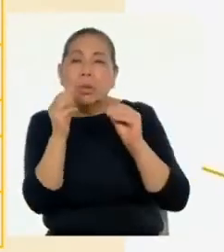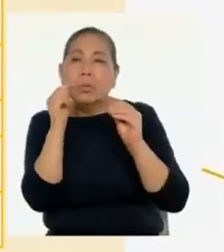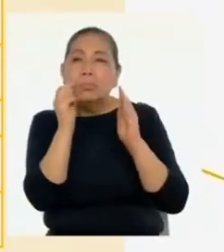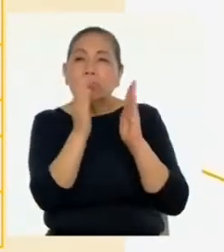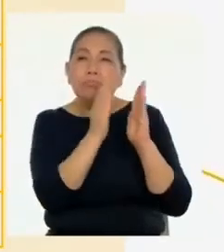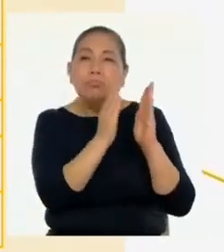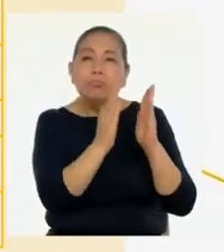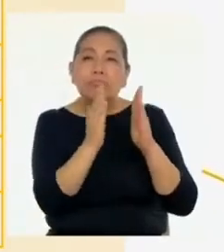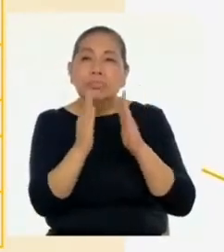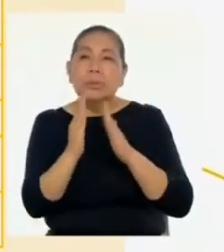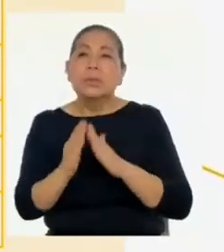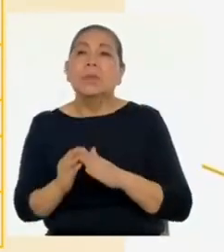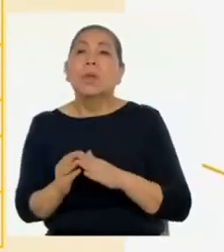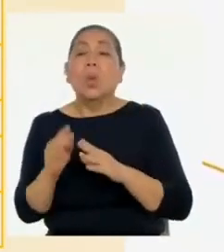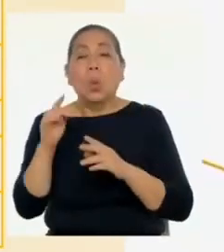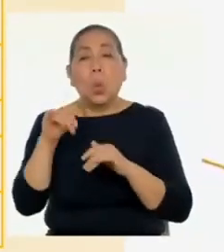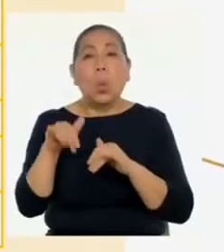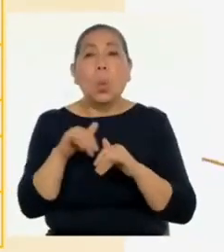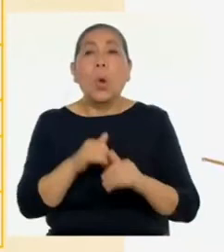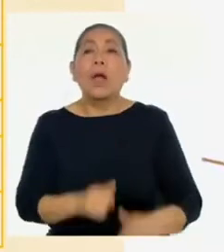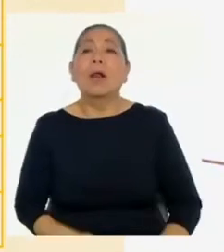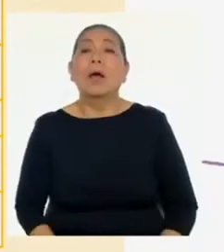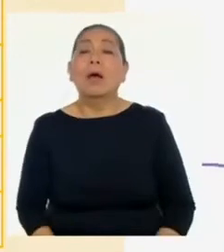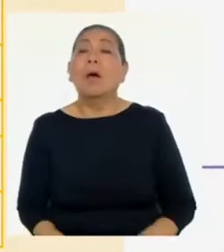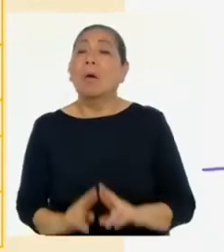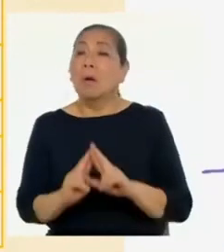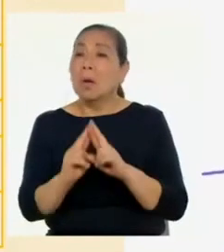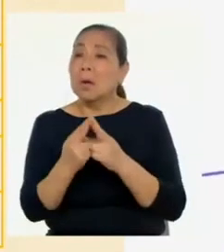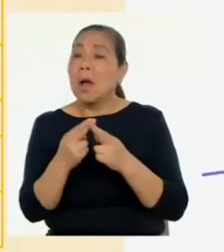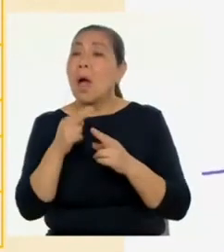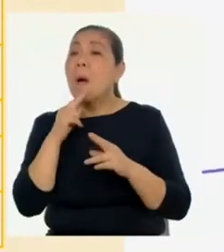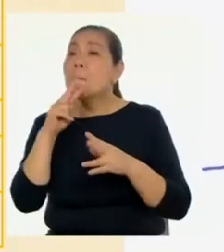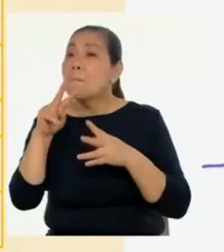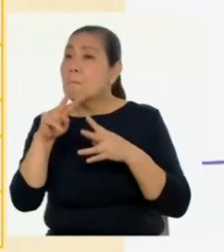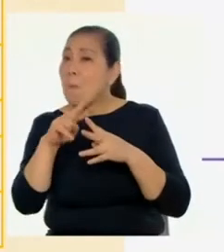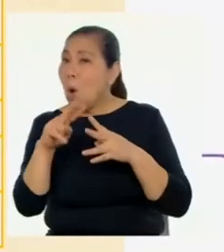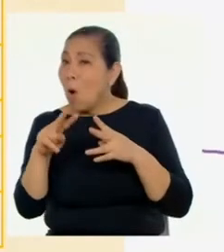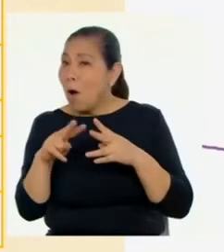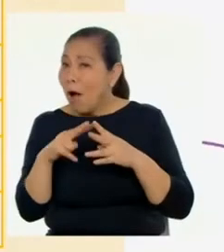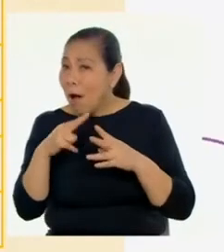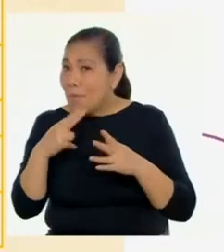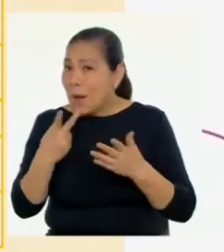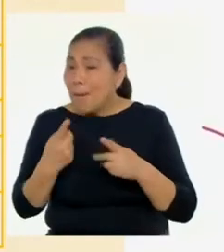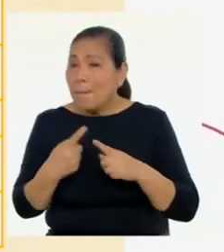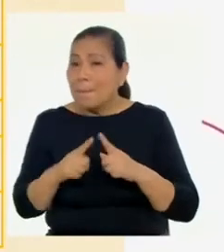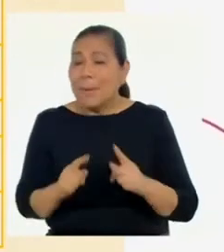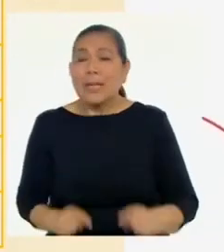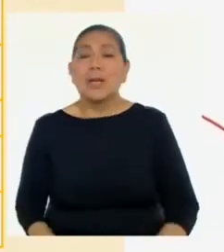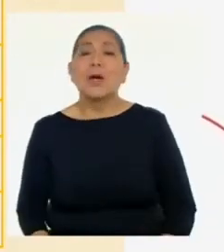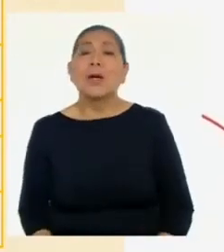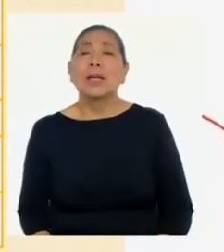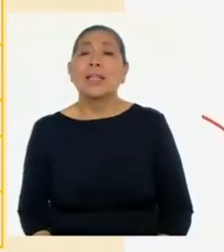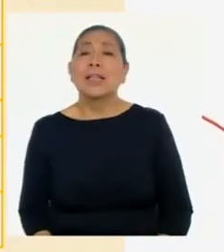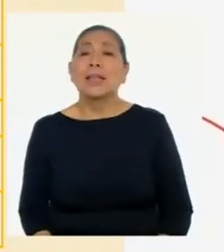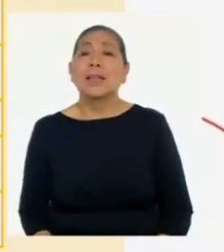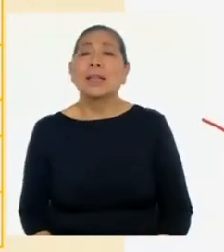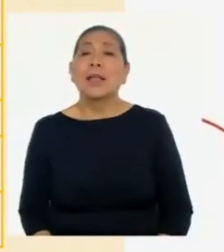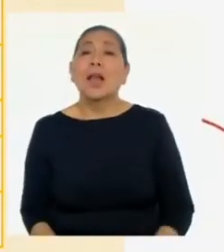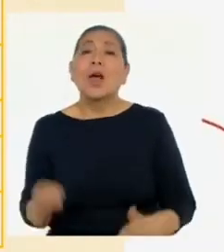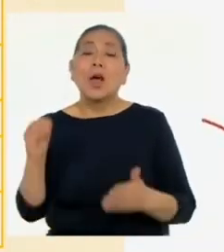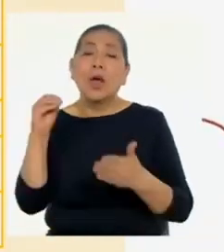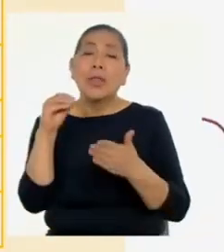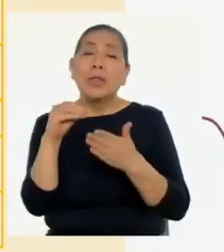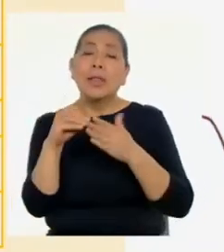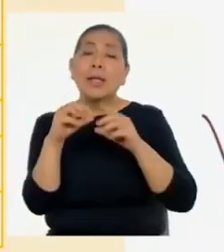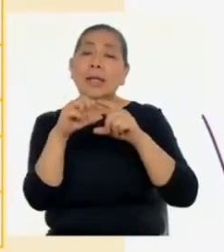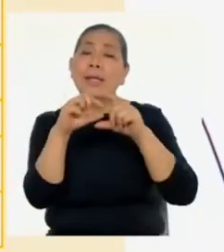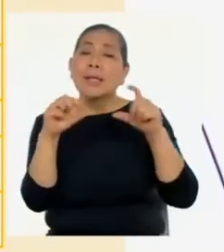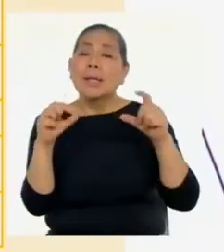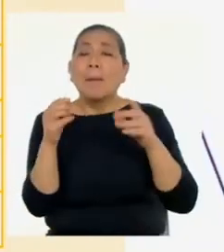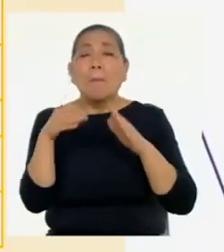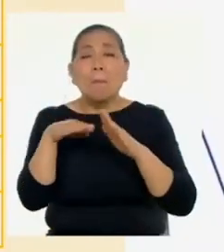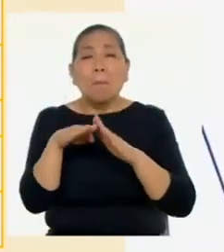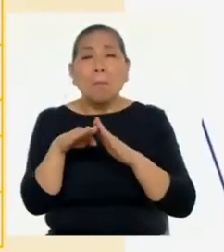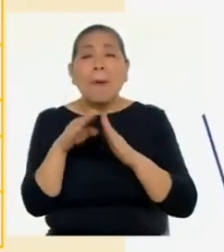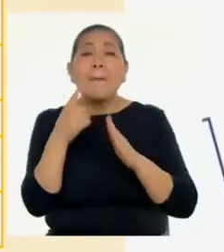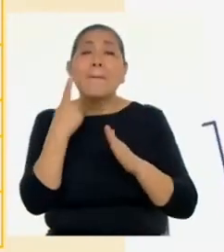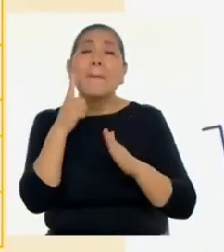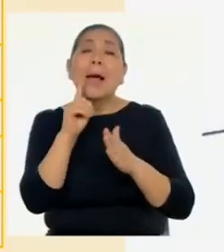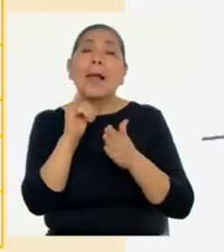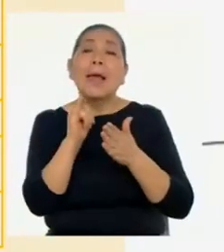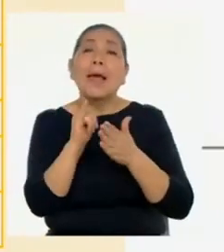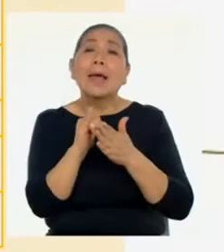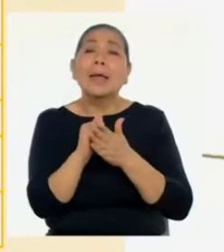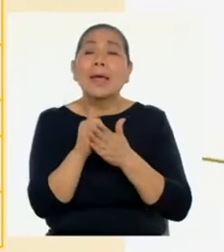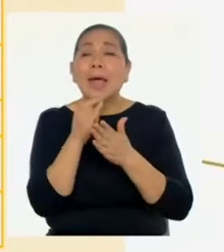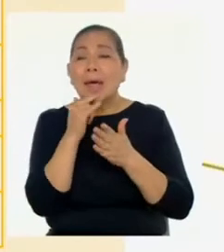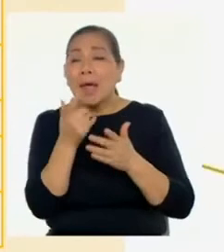con cohesión y coherencia y con vocabulario variado. El tercer criterio. El contenido de mi afiche incluye una